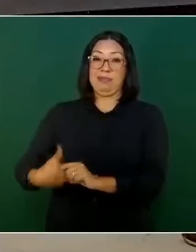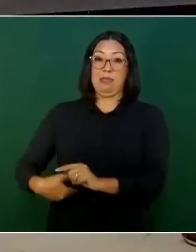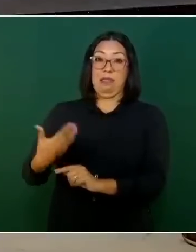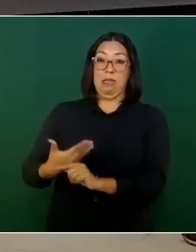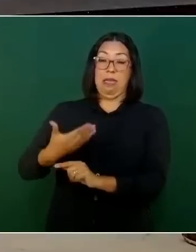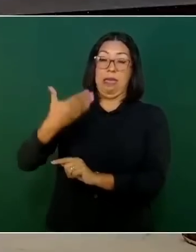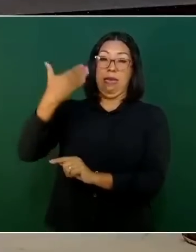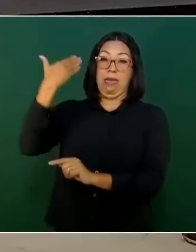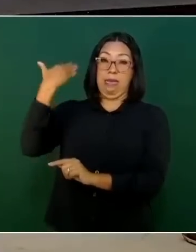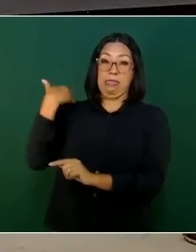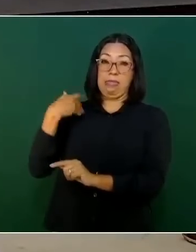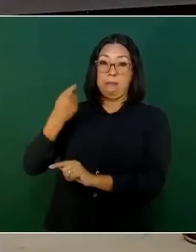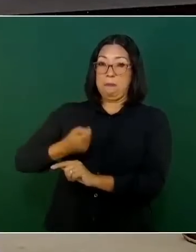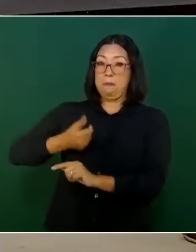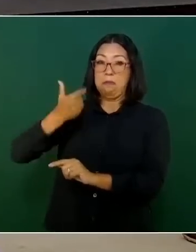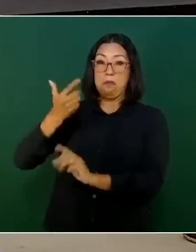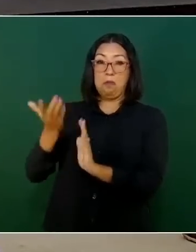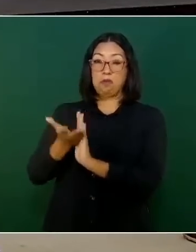chiquilera básicamente.